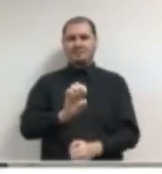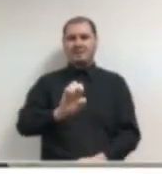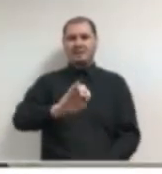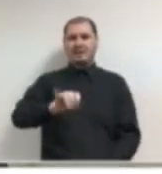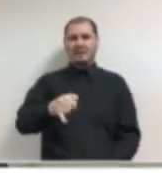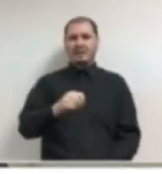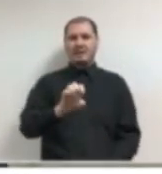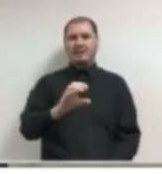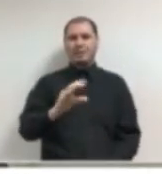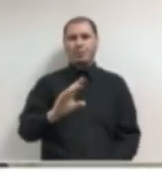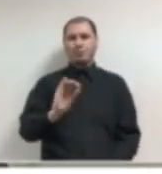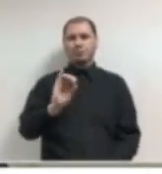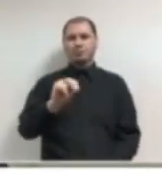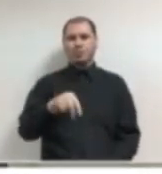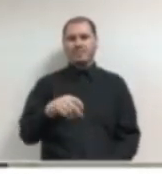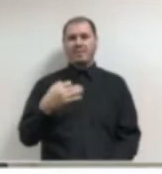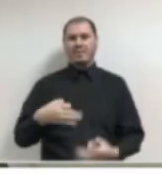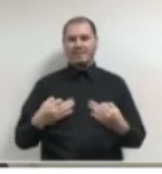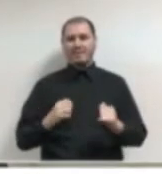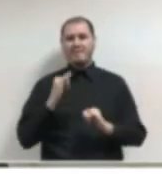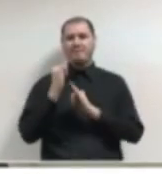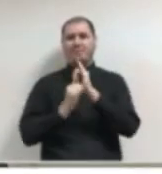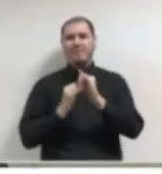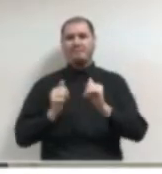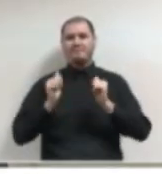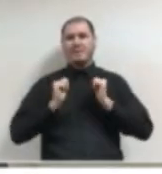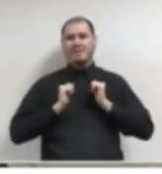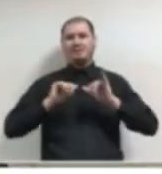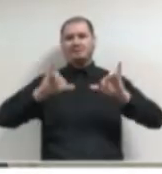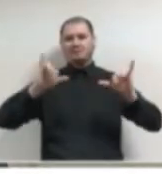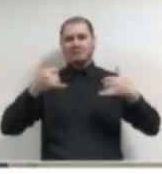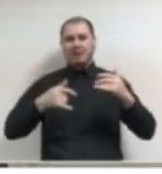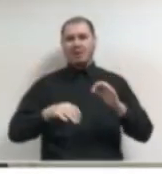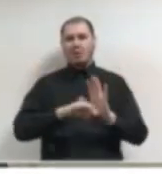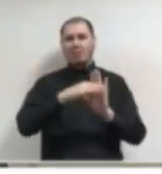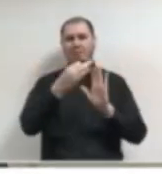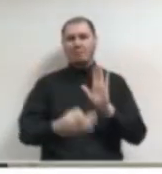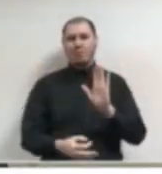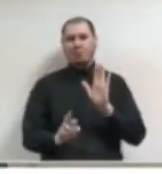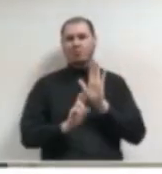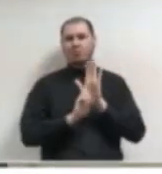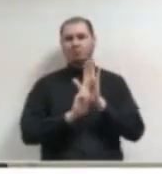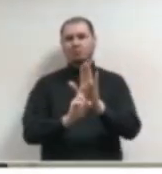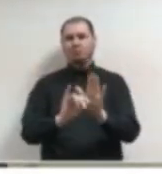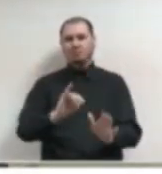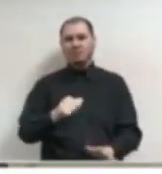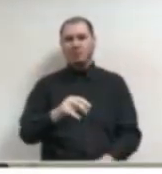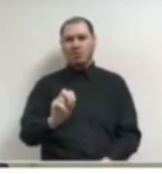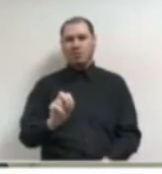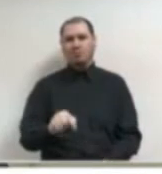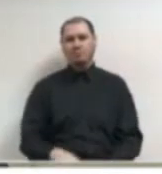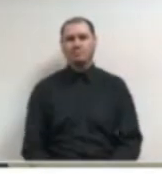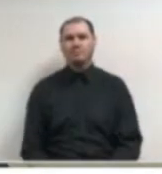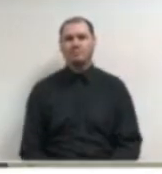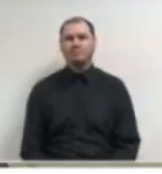así como aquellos en los cuales se llamó a resolución al haber declarado la cuestión de puro derecho.